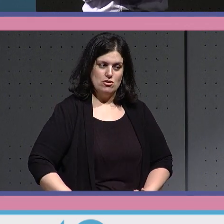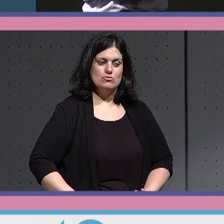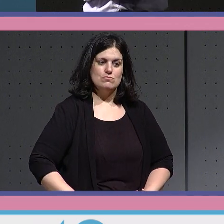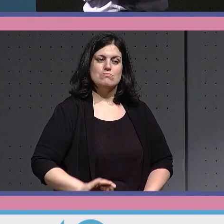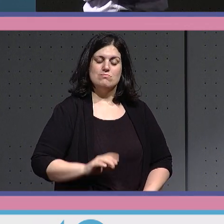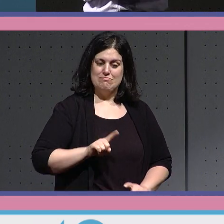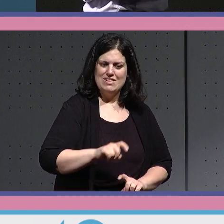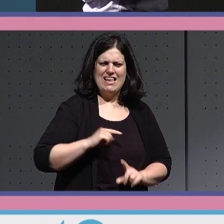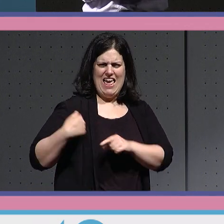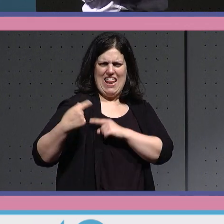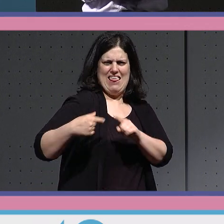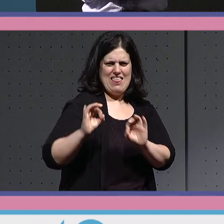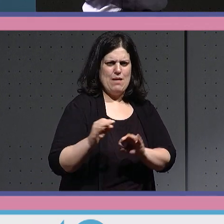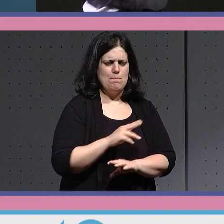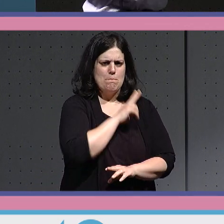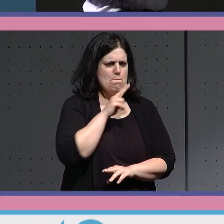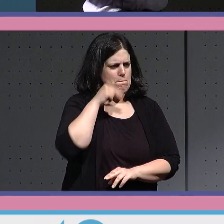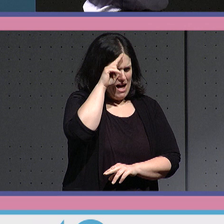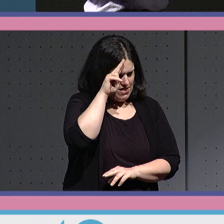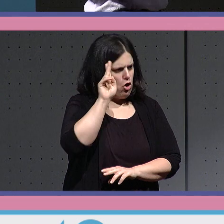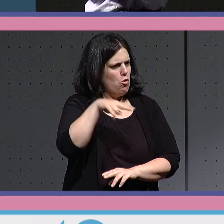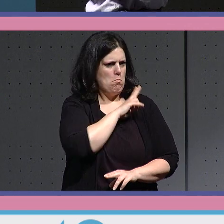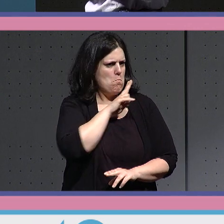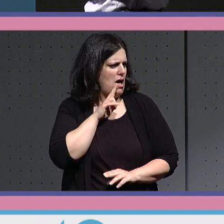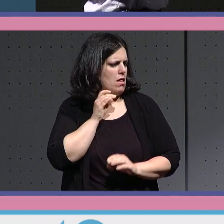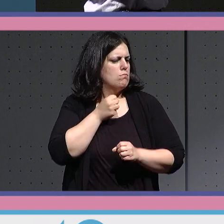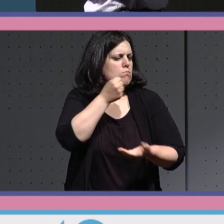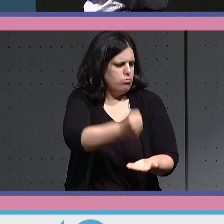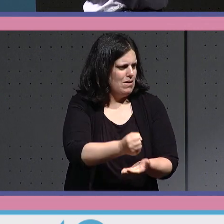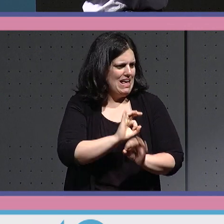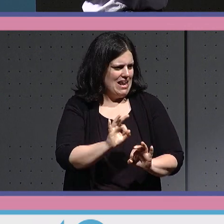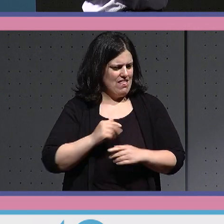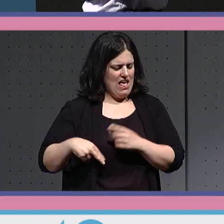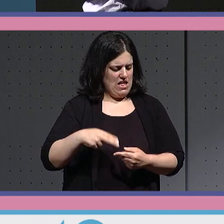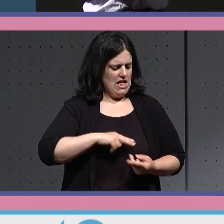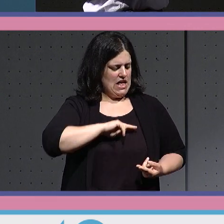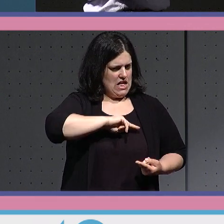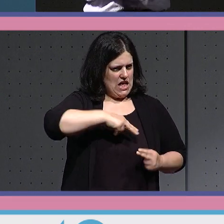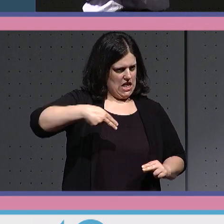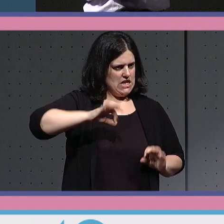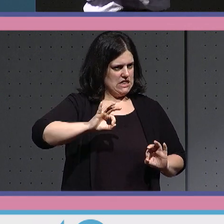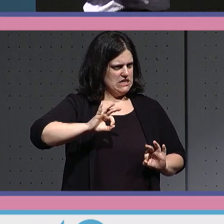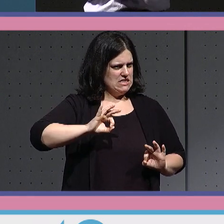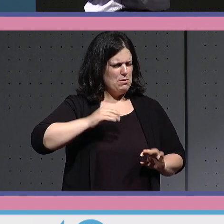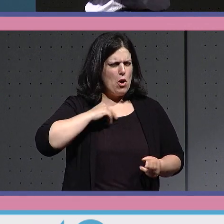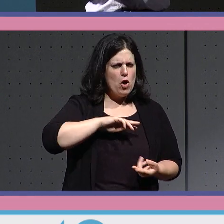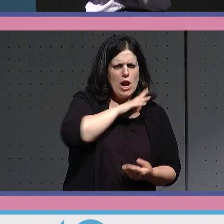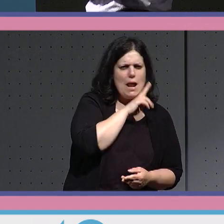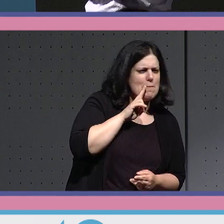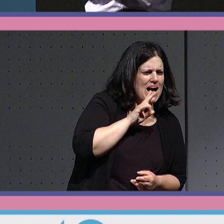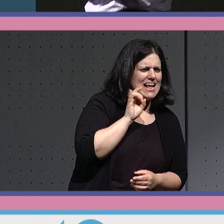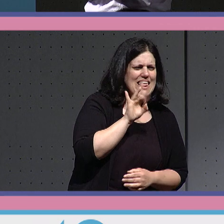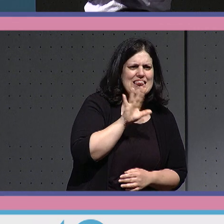sus padres, incluso puede de que su madre. Pero su madre a lo mejor le tocó ese 15% que no tiene nada. ¿Entendéis? Por eso,